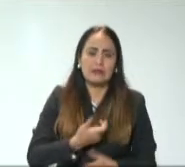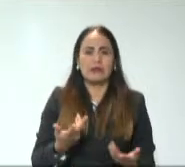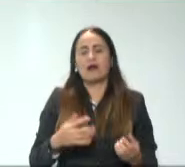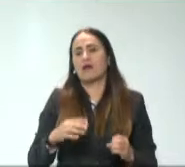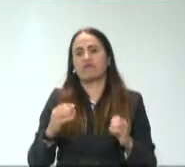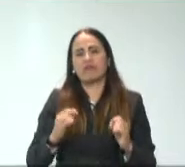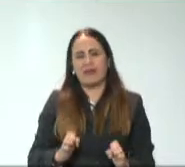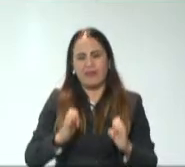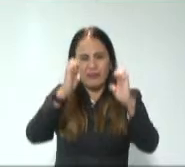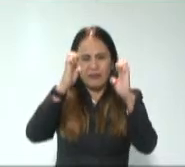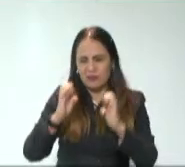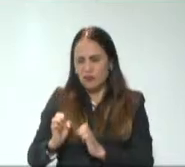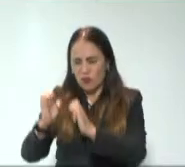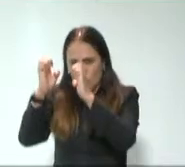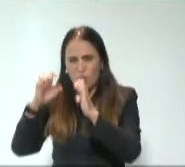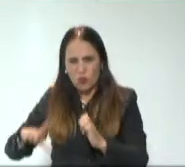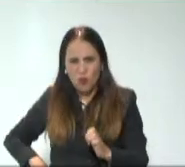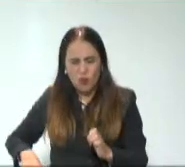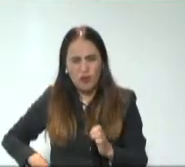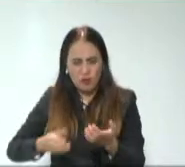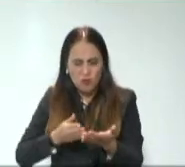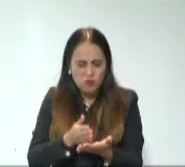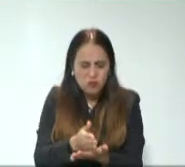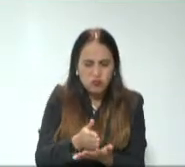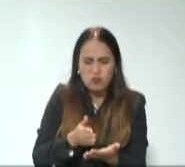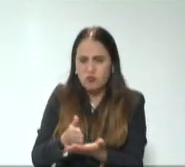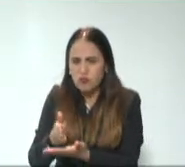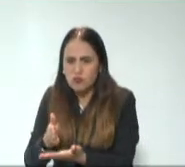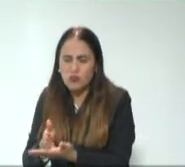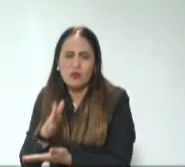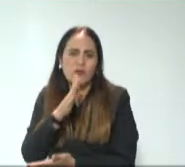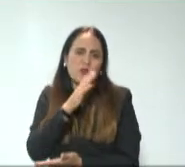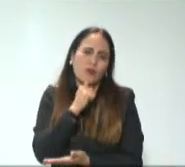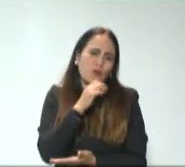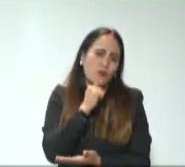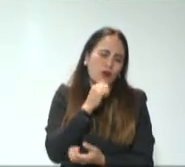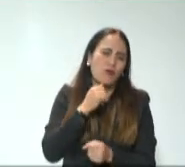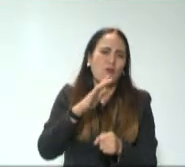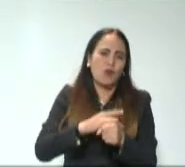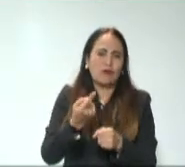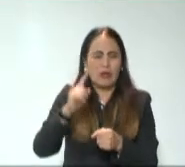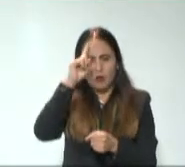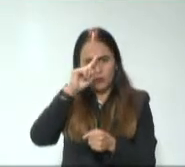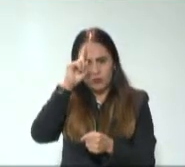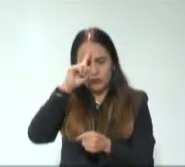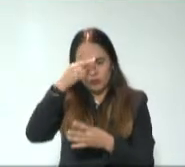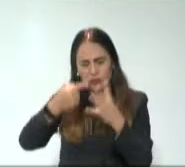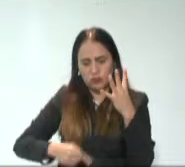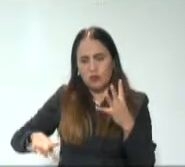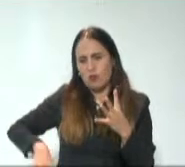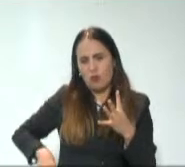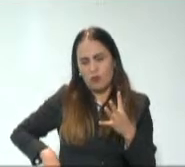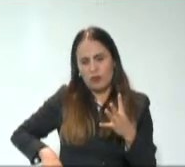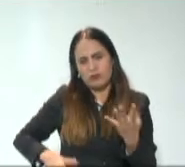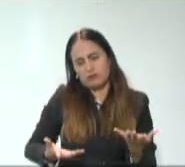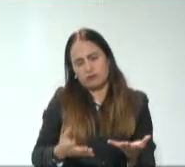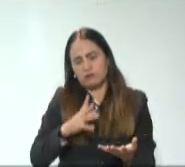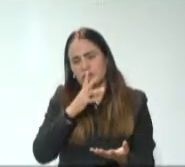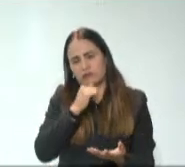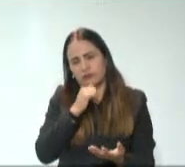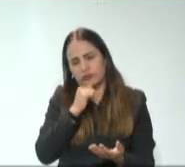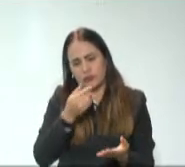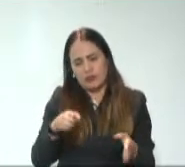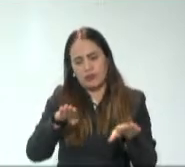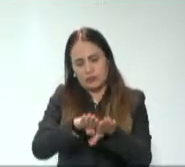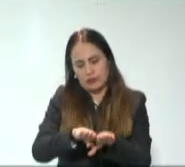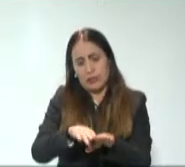restringido en el escenario de las restricciones valga la redundancia por cuestiones sanitarias pero la tecnología eh nos